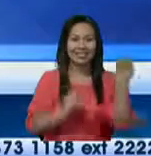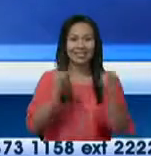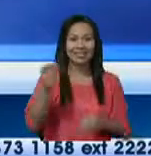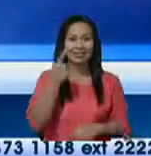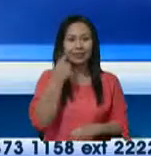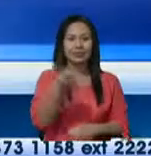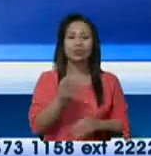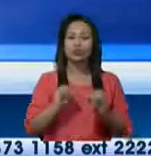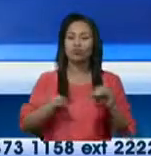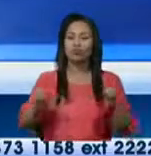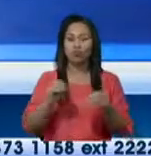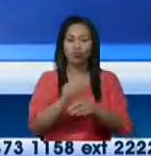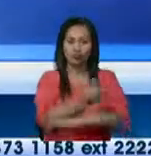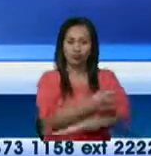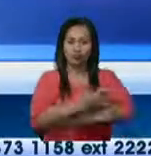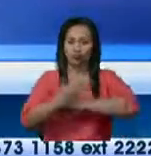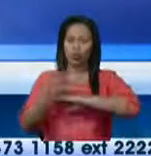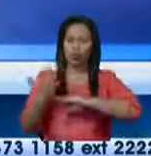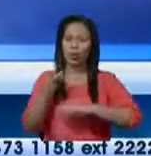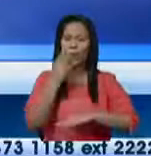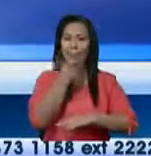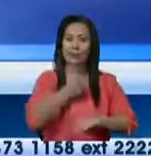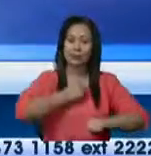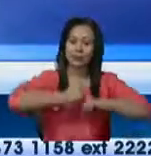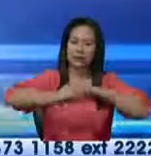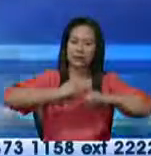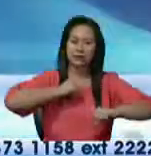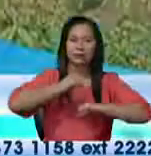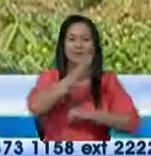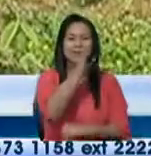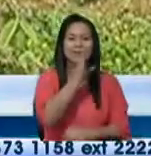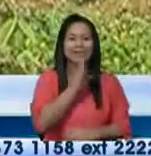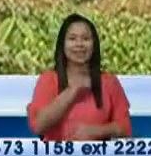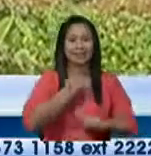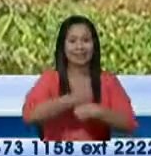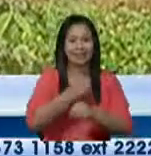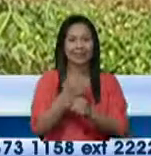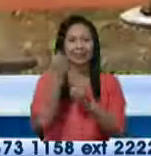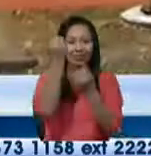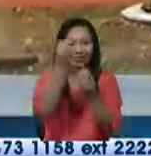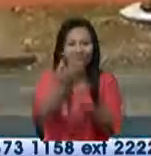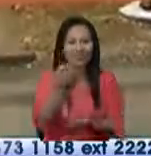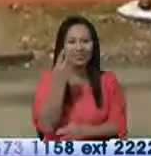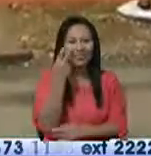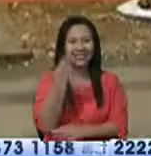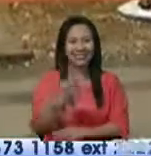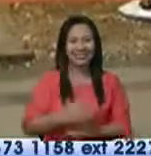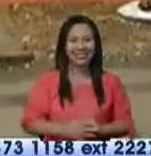ornato, se toma en cuenta la decoración, el esfuerzo que han hecho. Informó Enrique Muñoz.